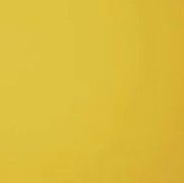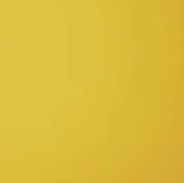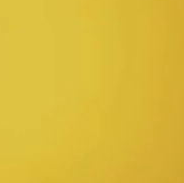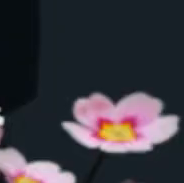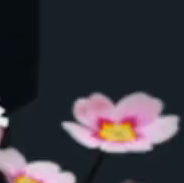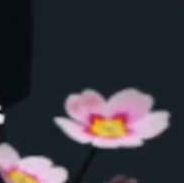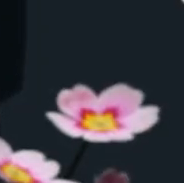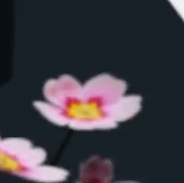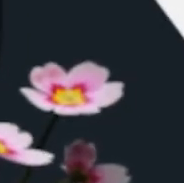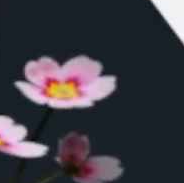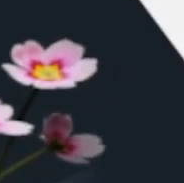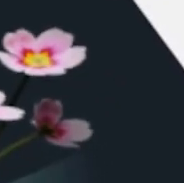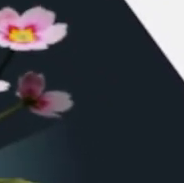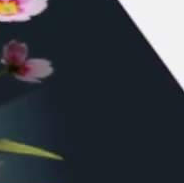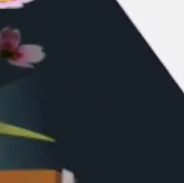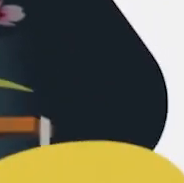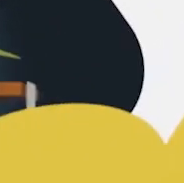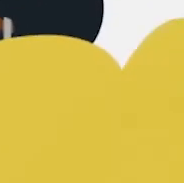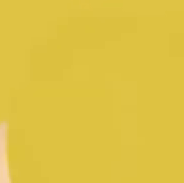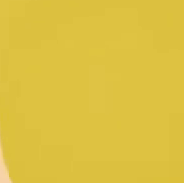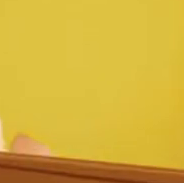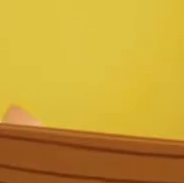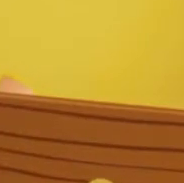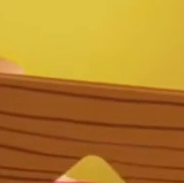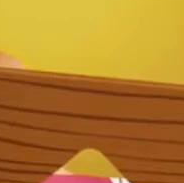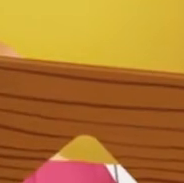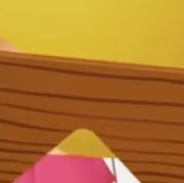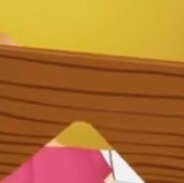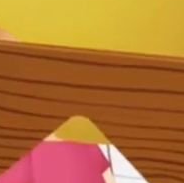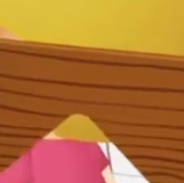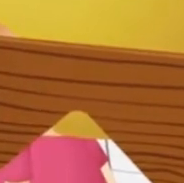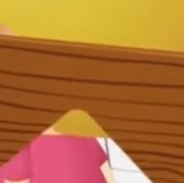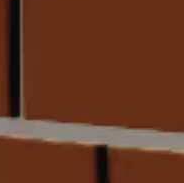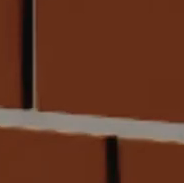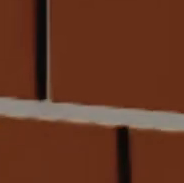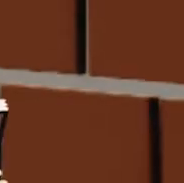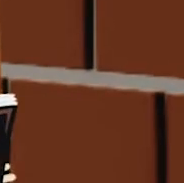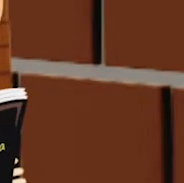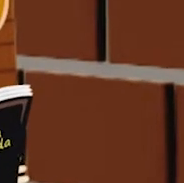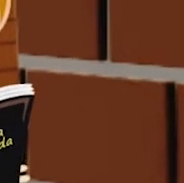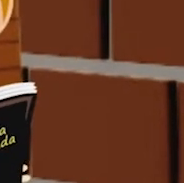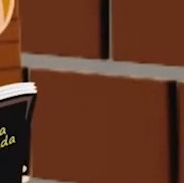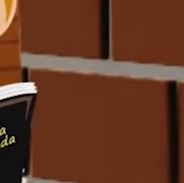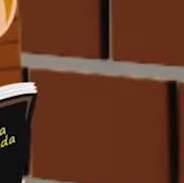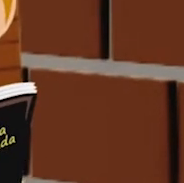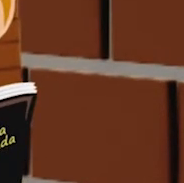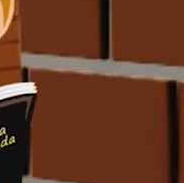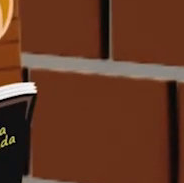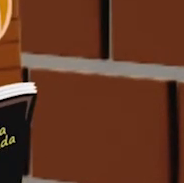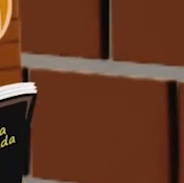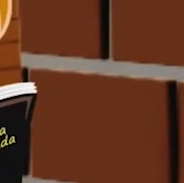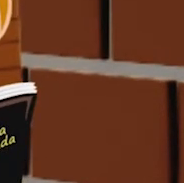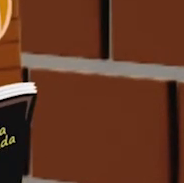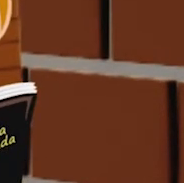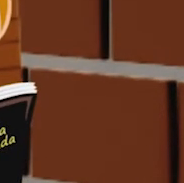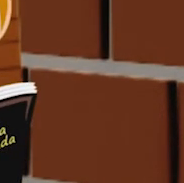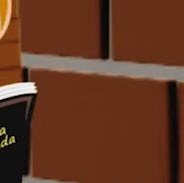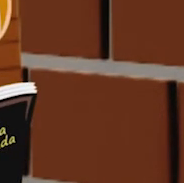Fiel a ti, Jesús, hacer siempre tu voluntad,